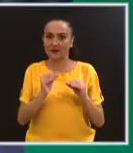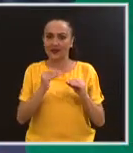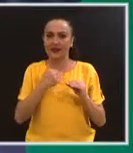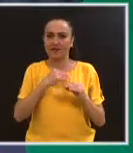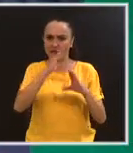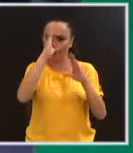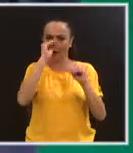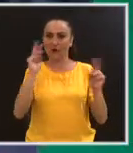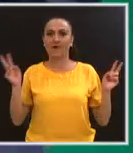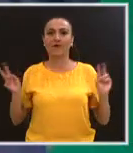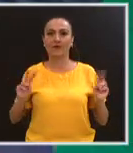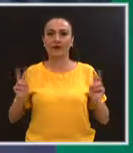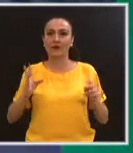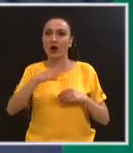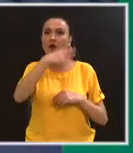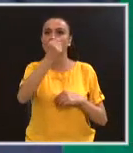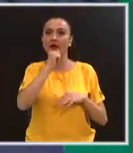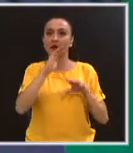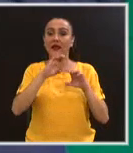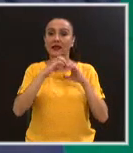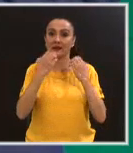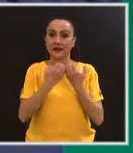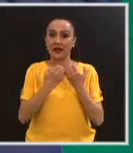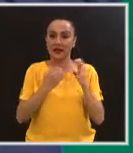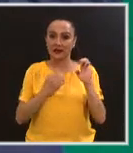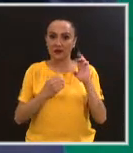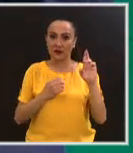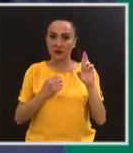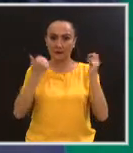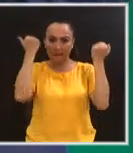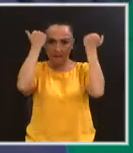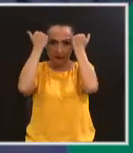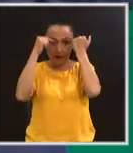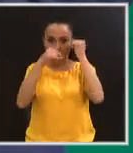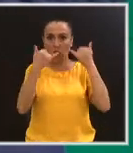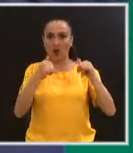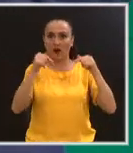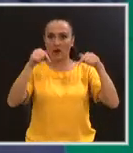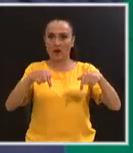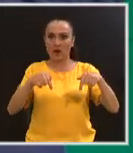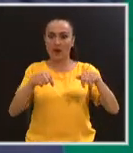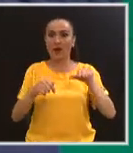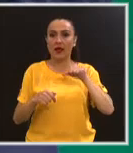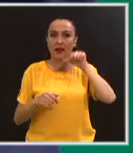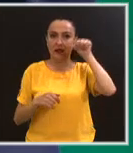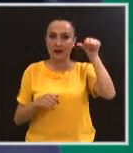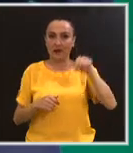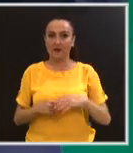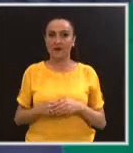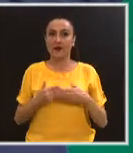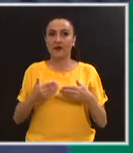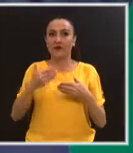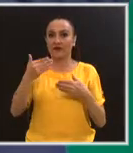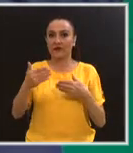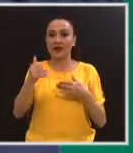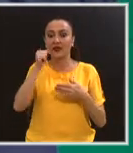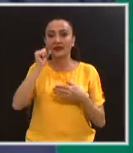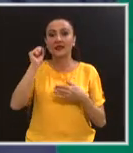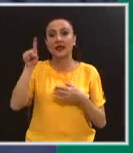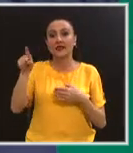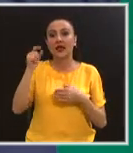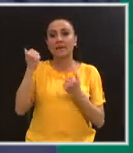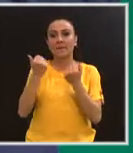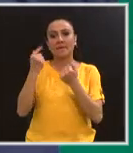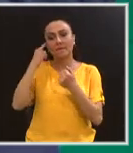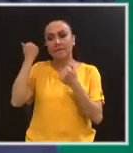información en vivo desde las afueras del estadio Ernesto Romos ser en pavas porque ahí juega hoy liga deportiva Alajuelense frente al Sporting en busca de una